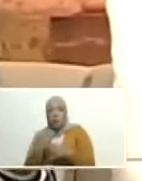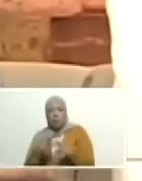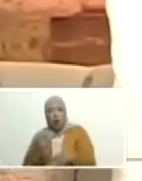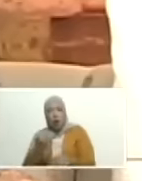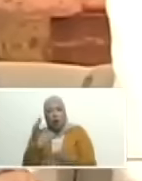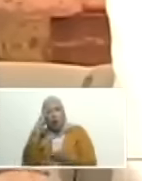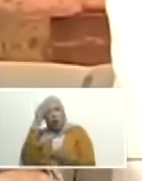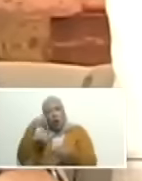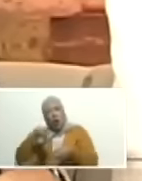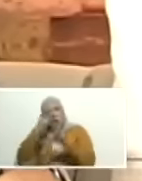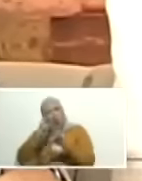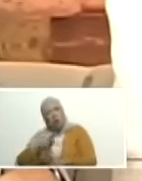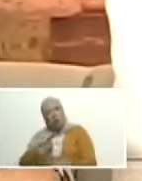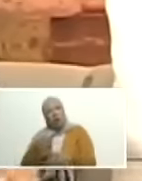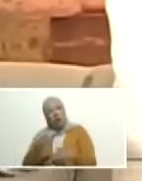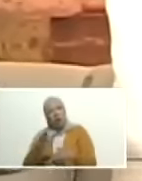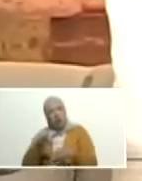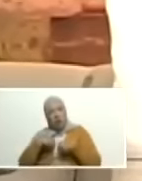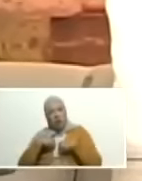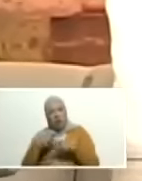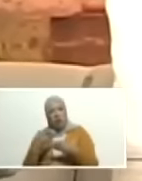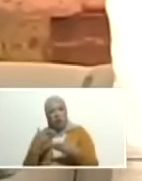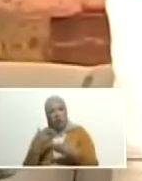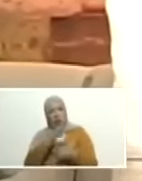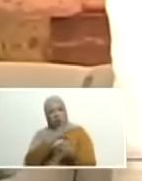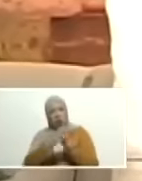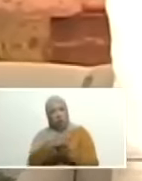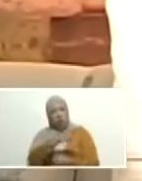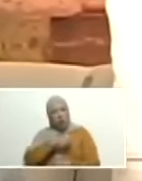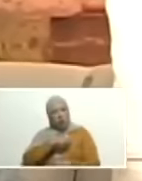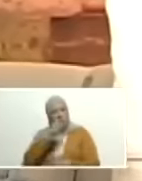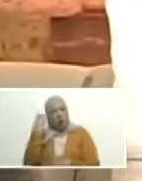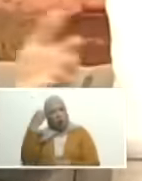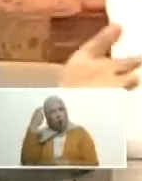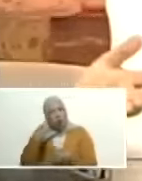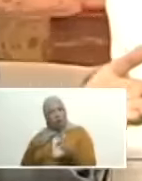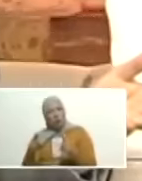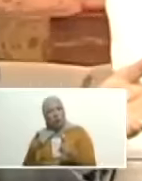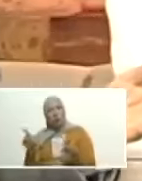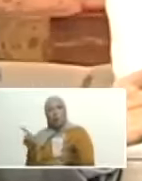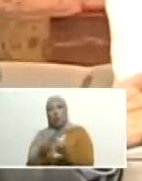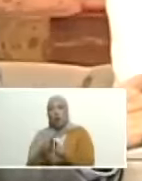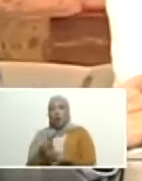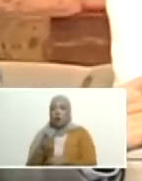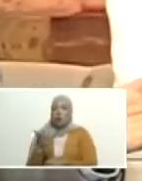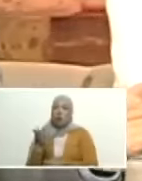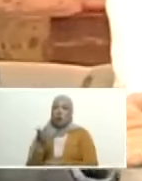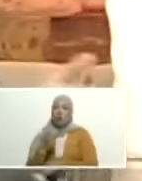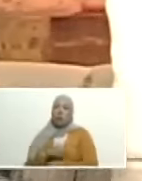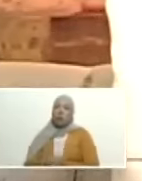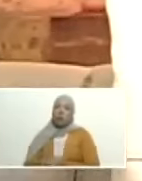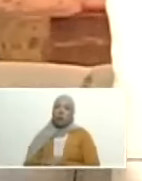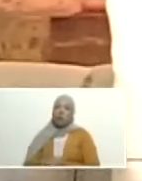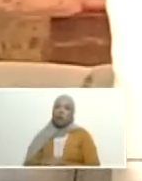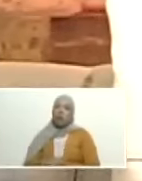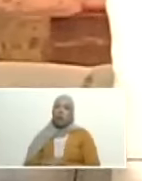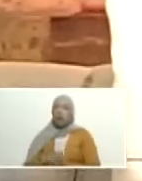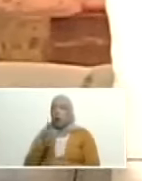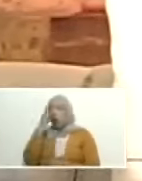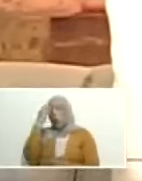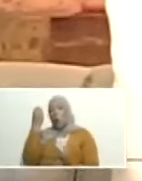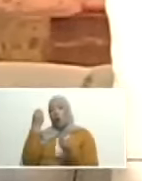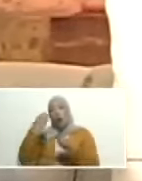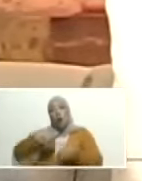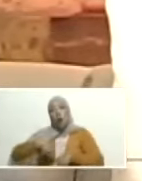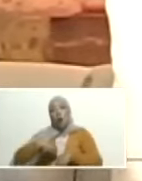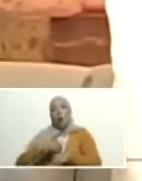con respeto siempre. Y después viene la era Biden, y bueno, estos acuerdos,